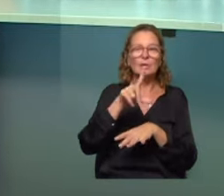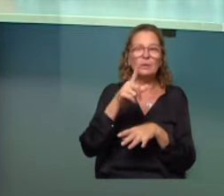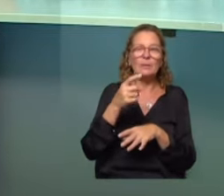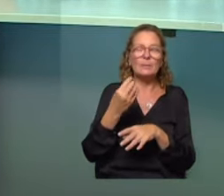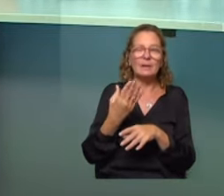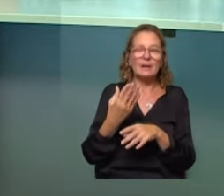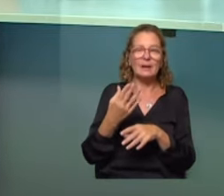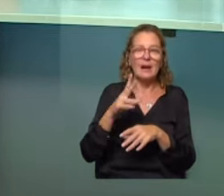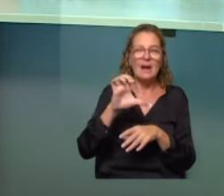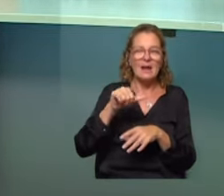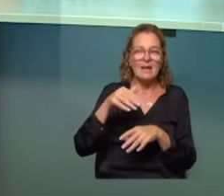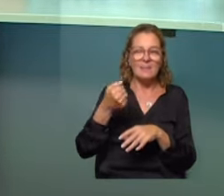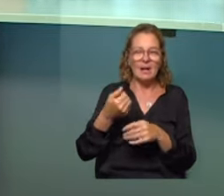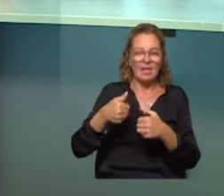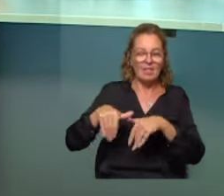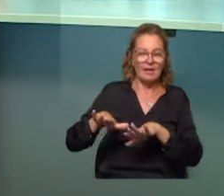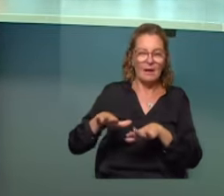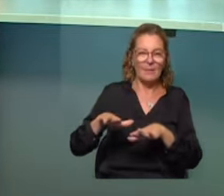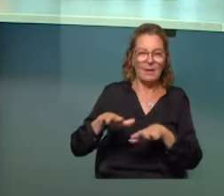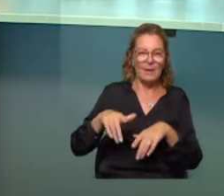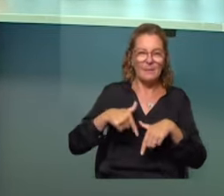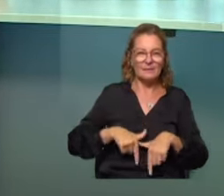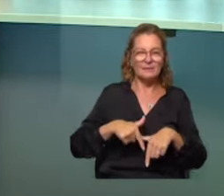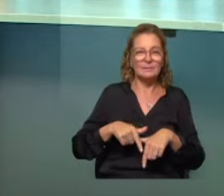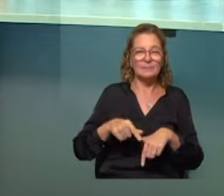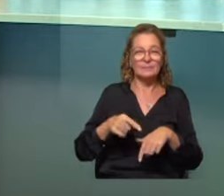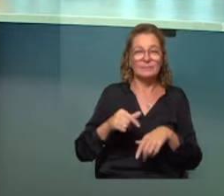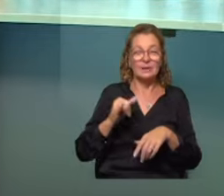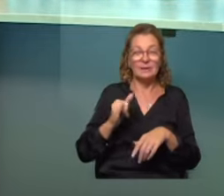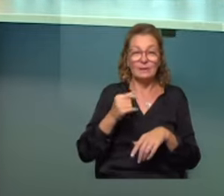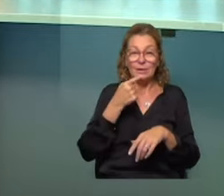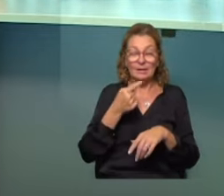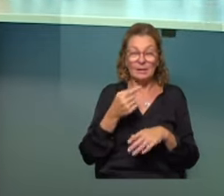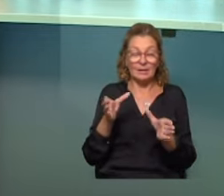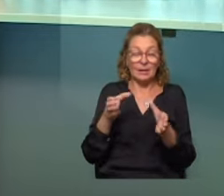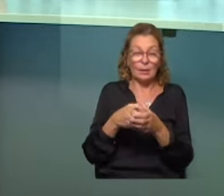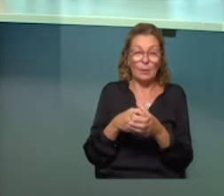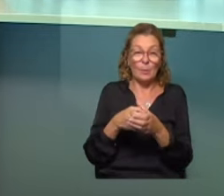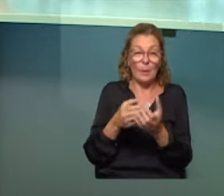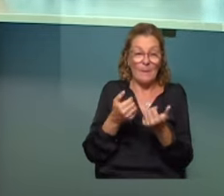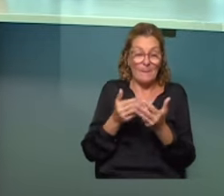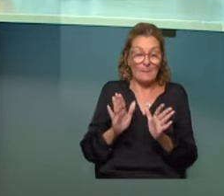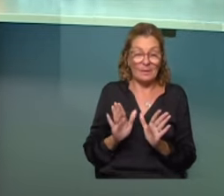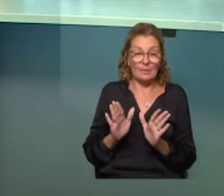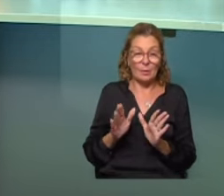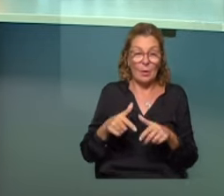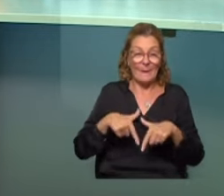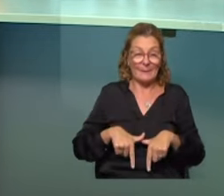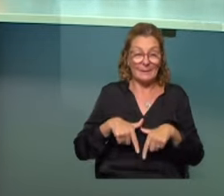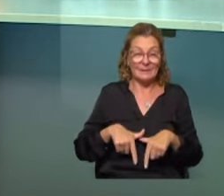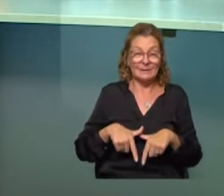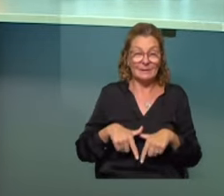mientras Martín Lema dejaba su cargo de ministro. Claro, lo que se dice desde ese colectivo es que se inició en el MIDES